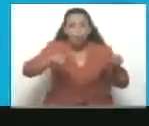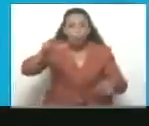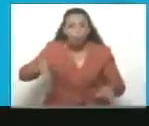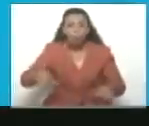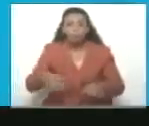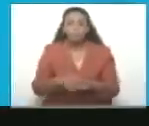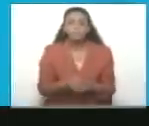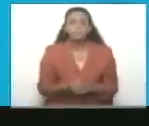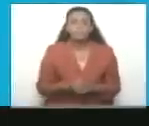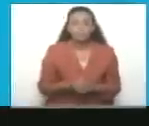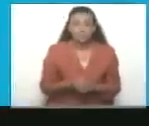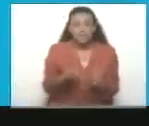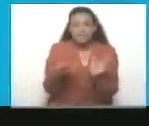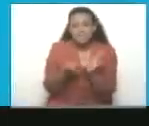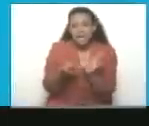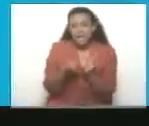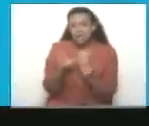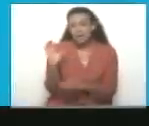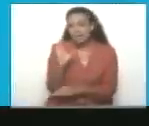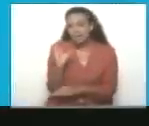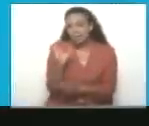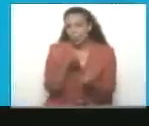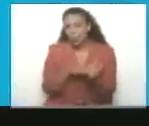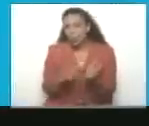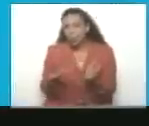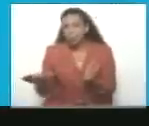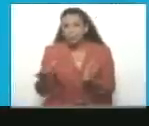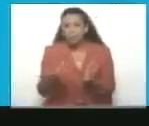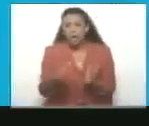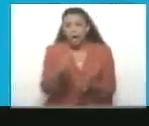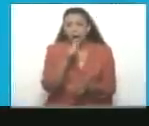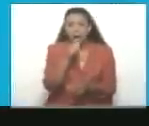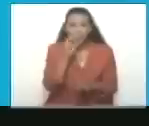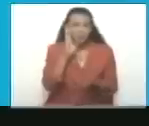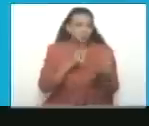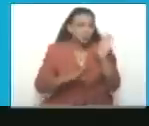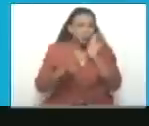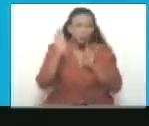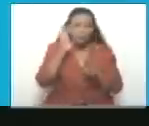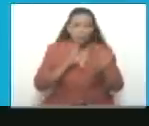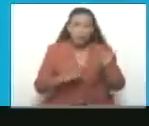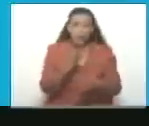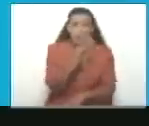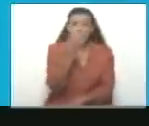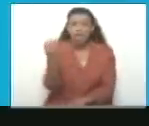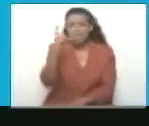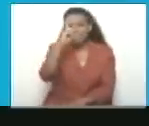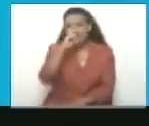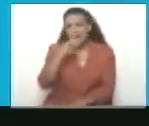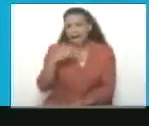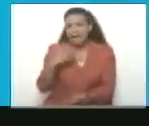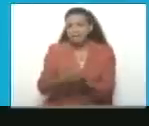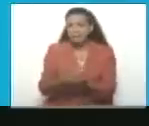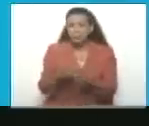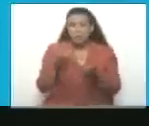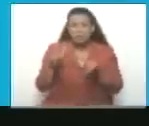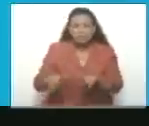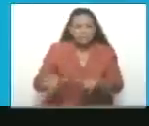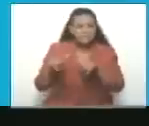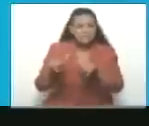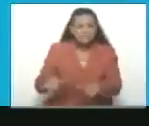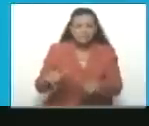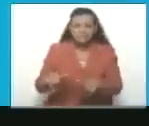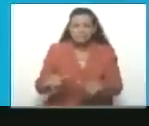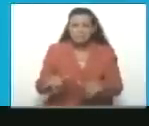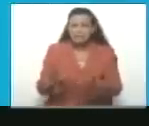Santander el gran problema que había era que las aguas servidas en más de 40 años por supuesto al colapsarse las